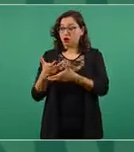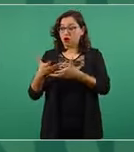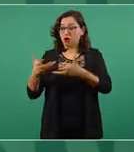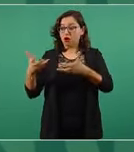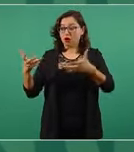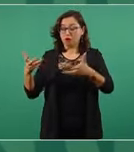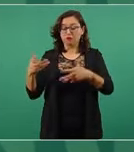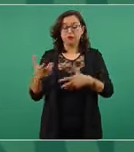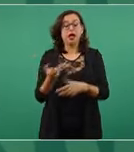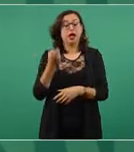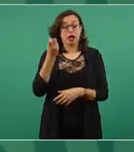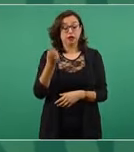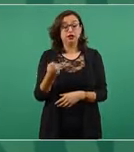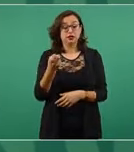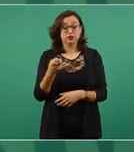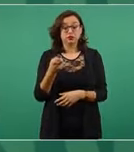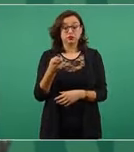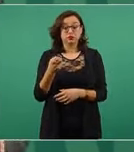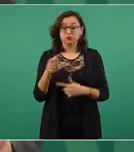Se ha mantenido